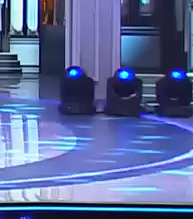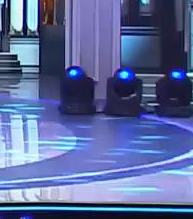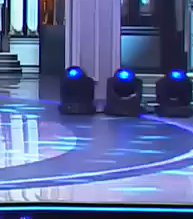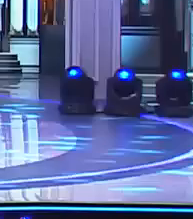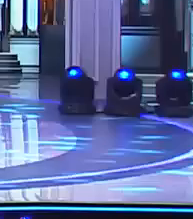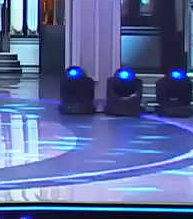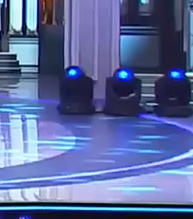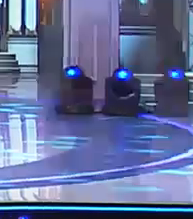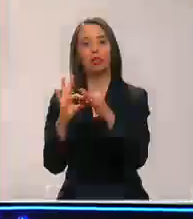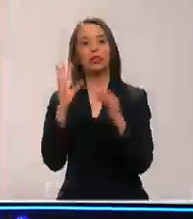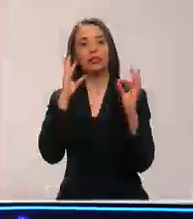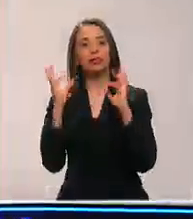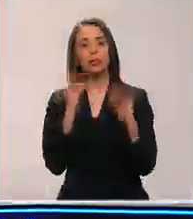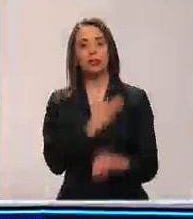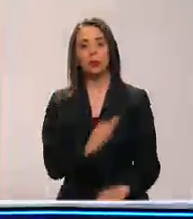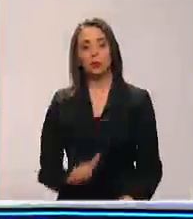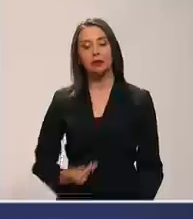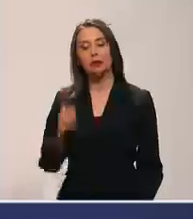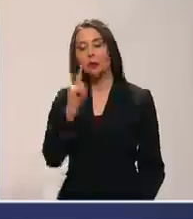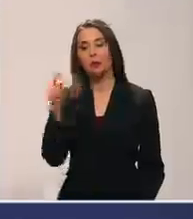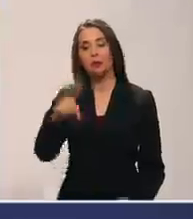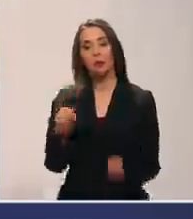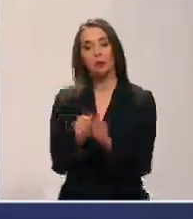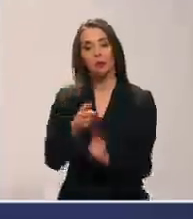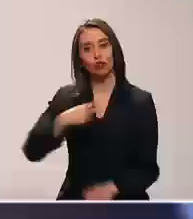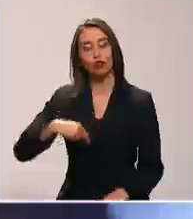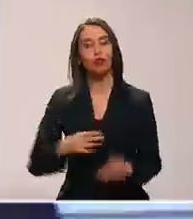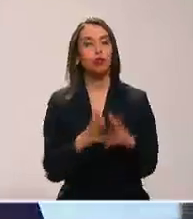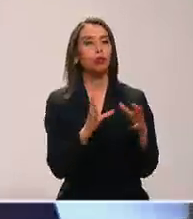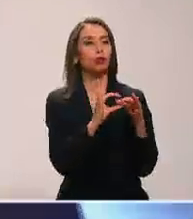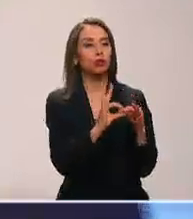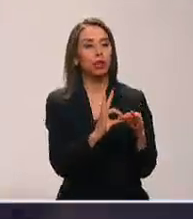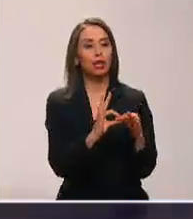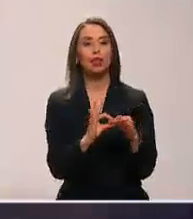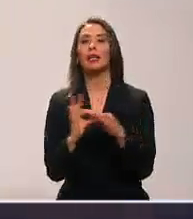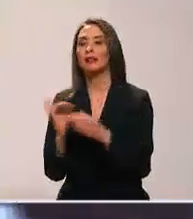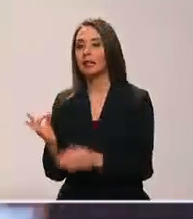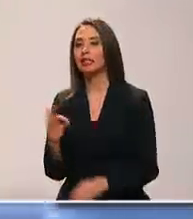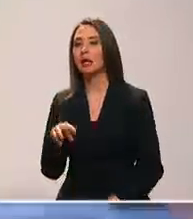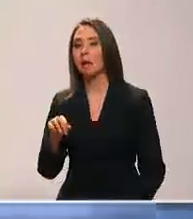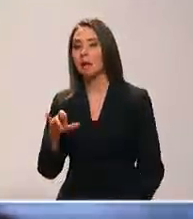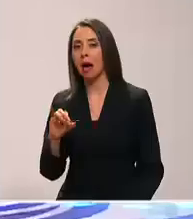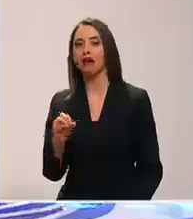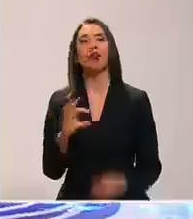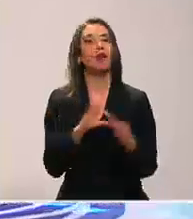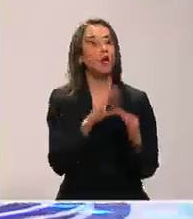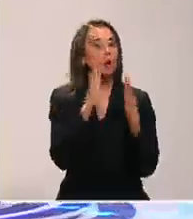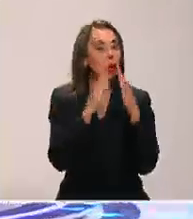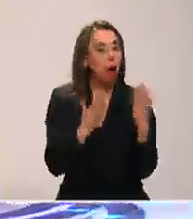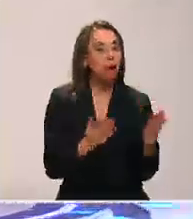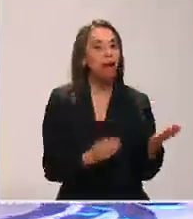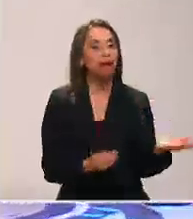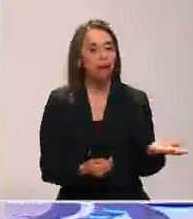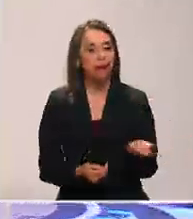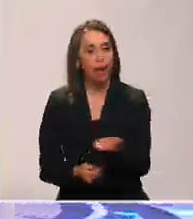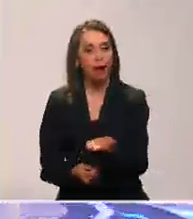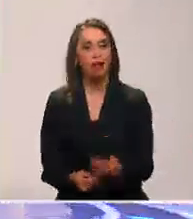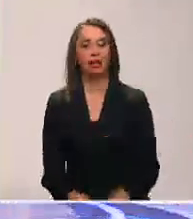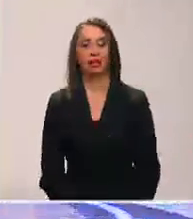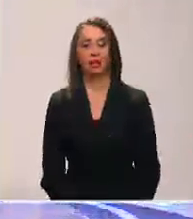Señora Presidenta, por estar hoy día aquí con nosotros. Muchas gracias. Gracias, muy amable. Adelante.